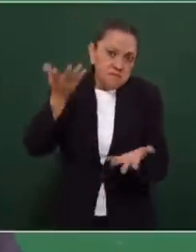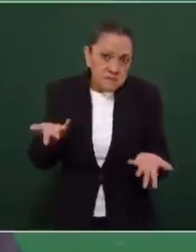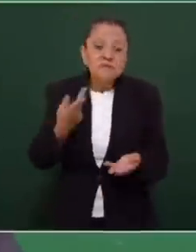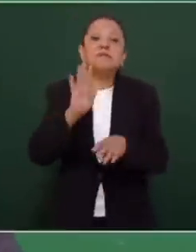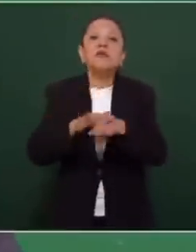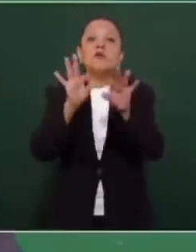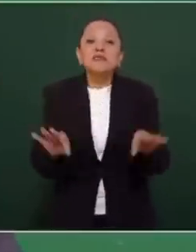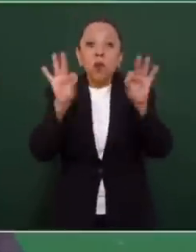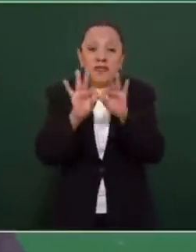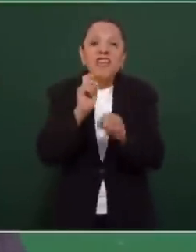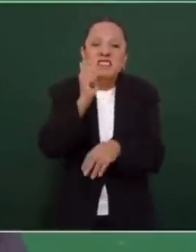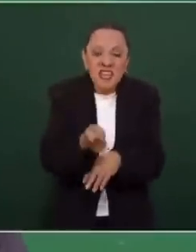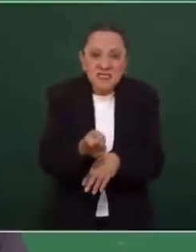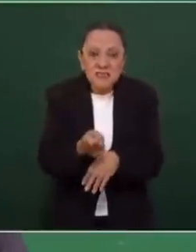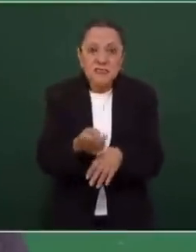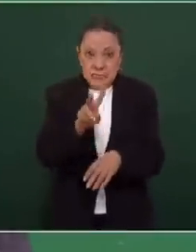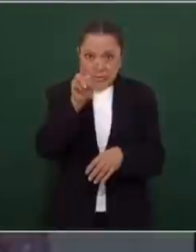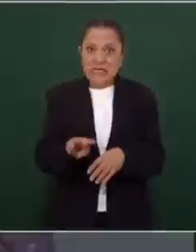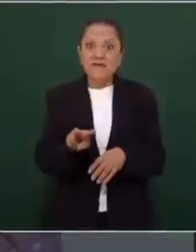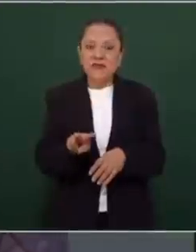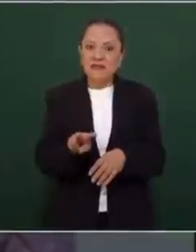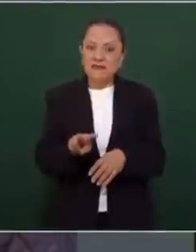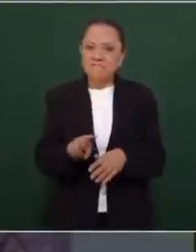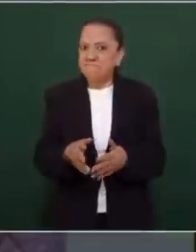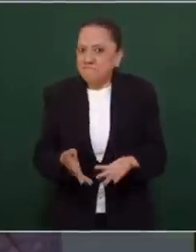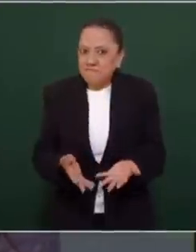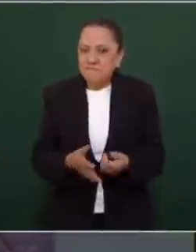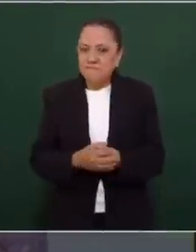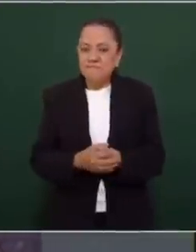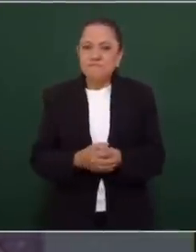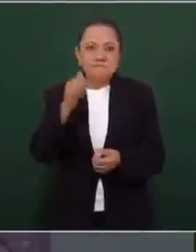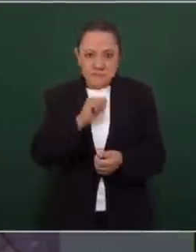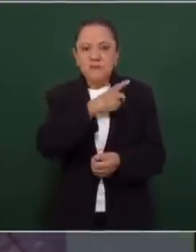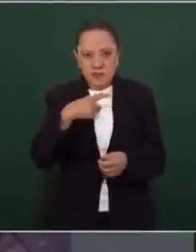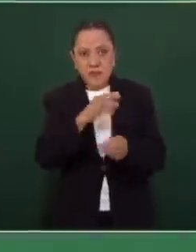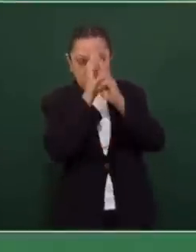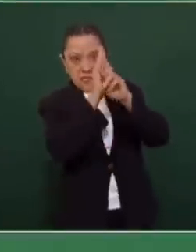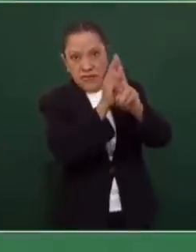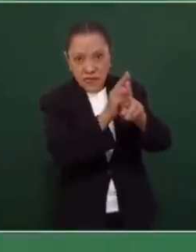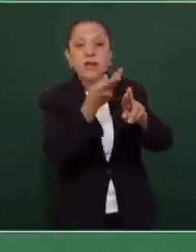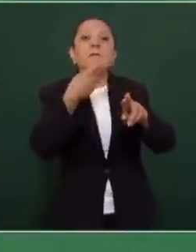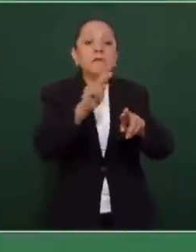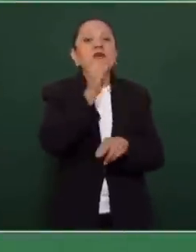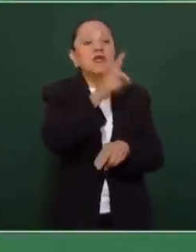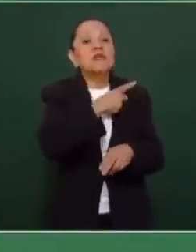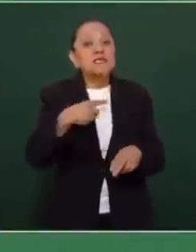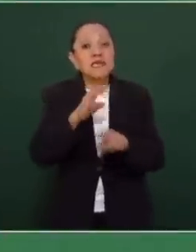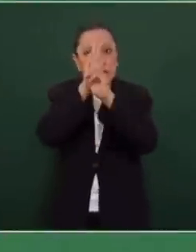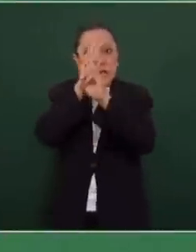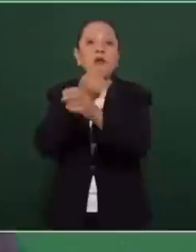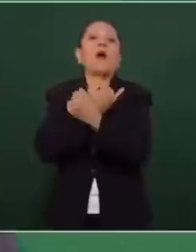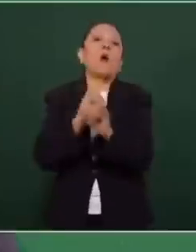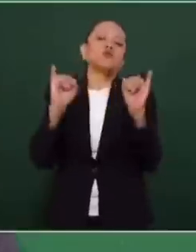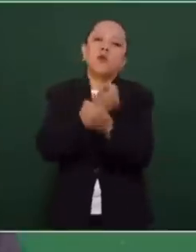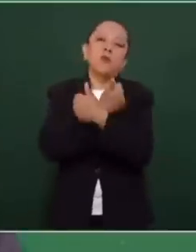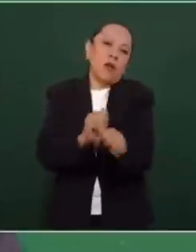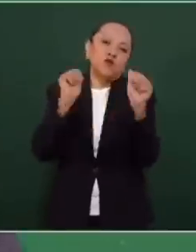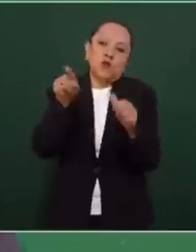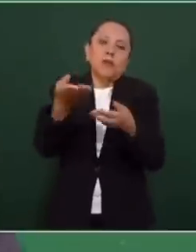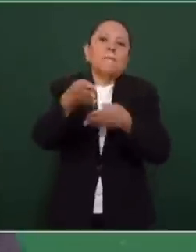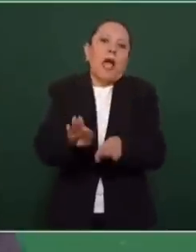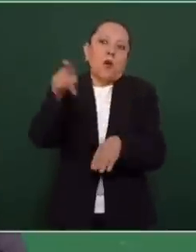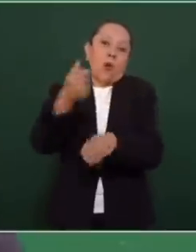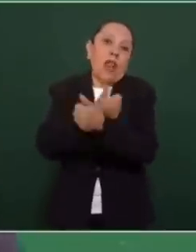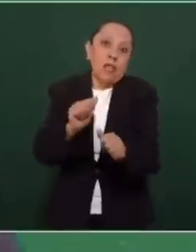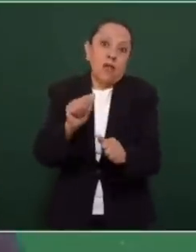más importante de todo es que de verdad, no sólo respetando las formas, se respete la autonomía del Banco de México